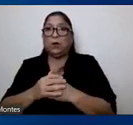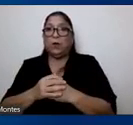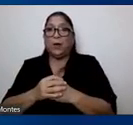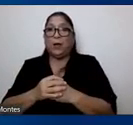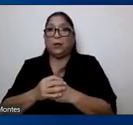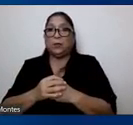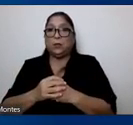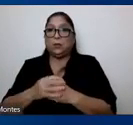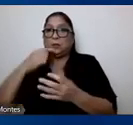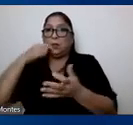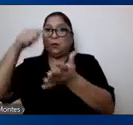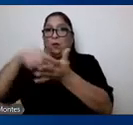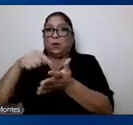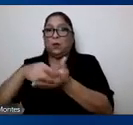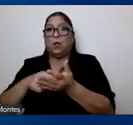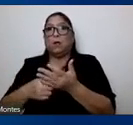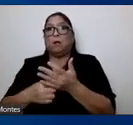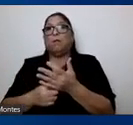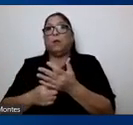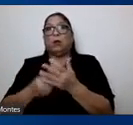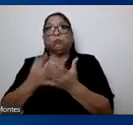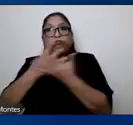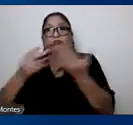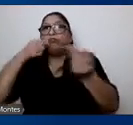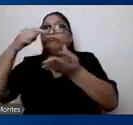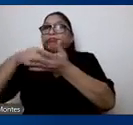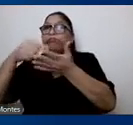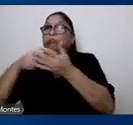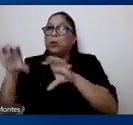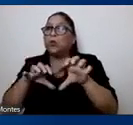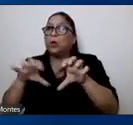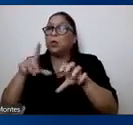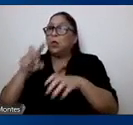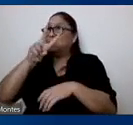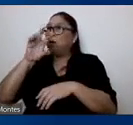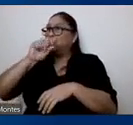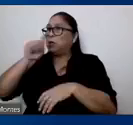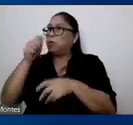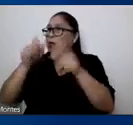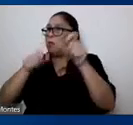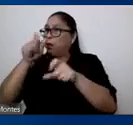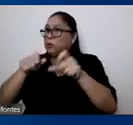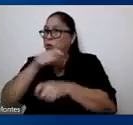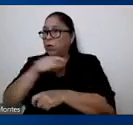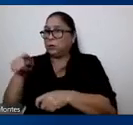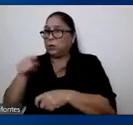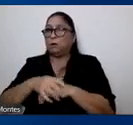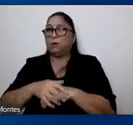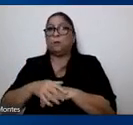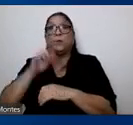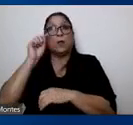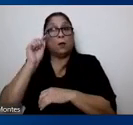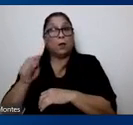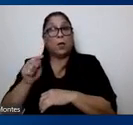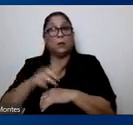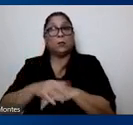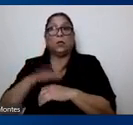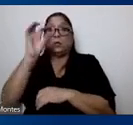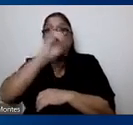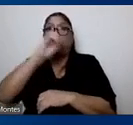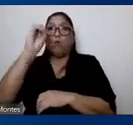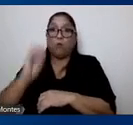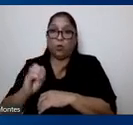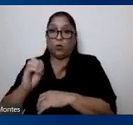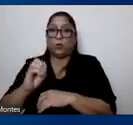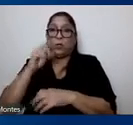personas aproximadamente desaparecidas a una actualidad de más de 20.000. Entonces, ese es la cuota